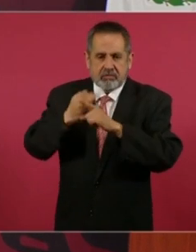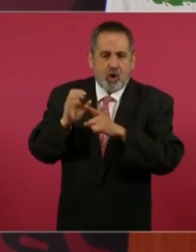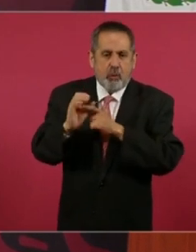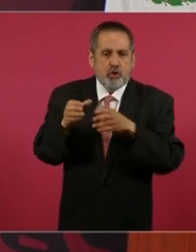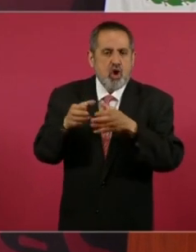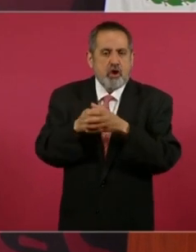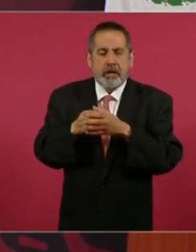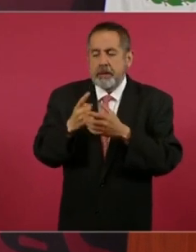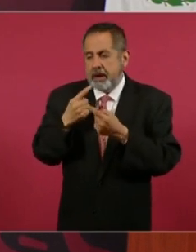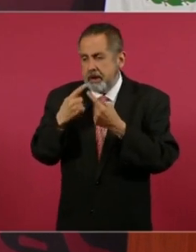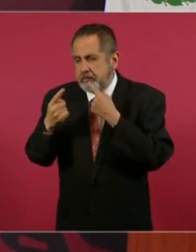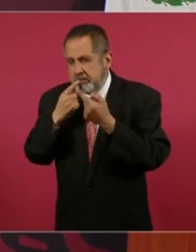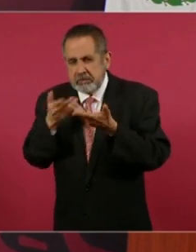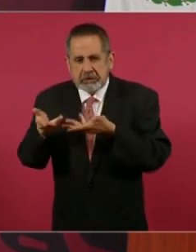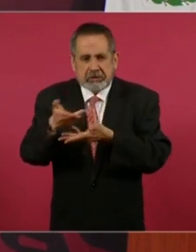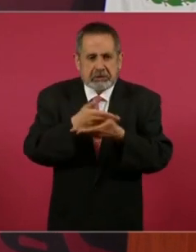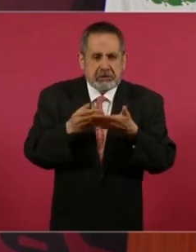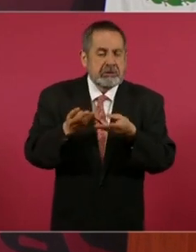para